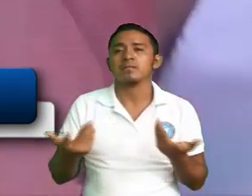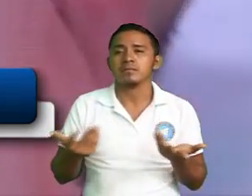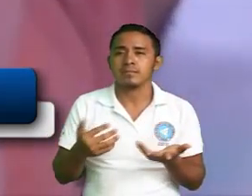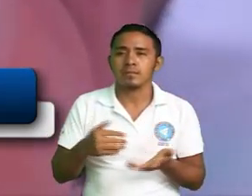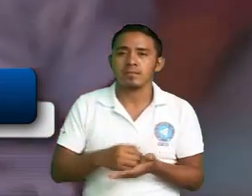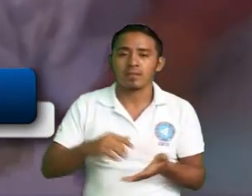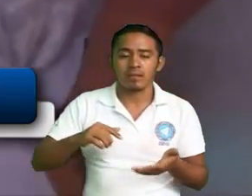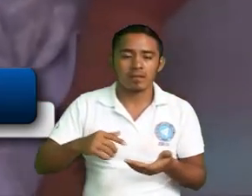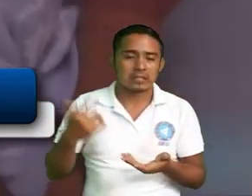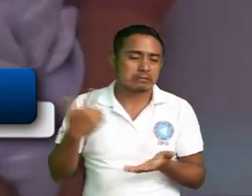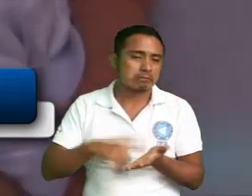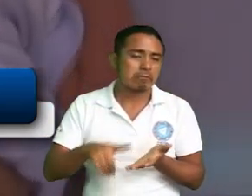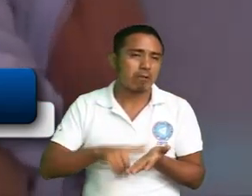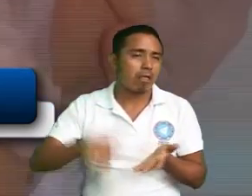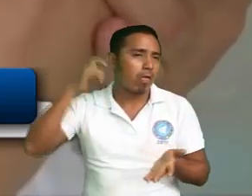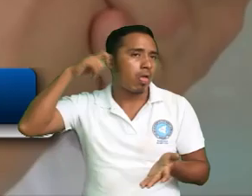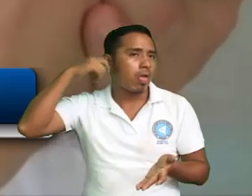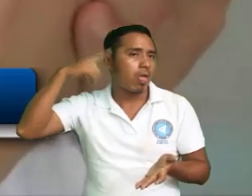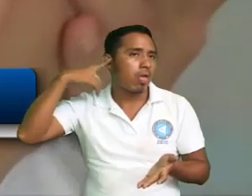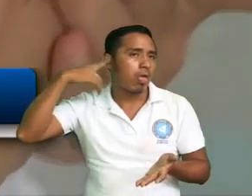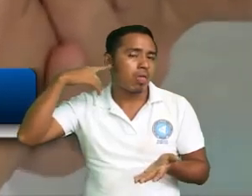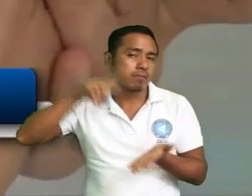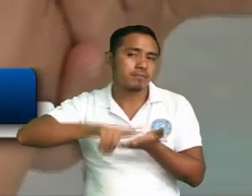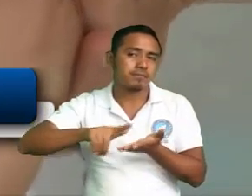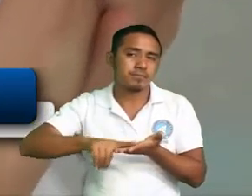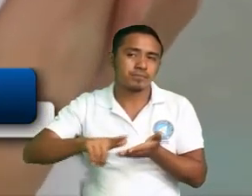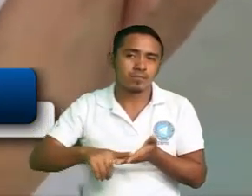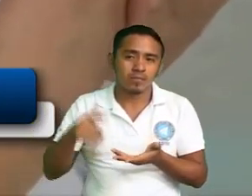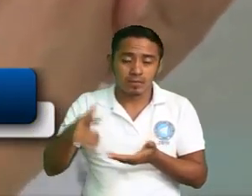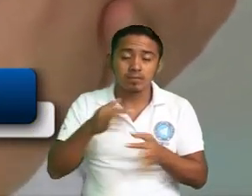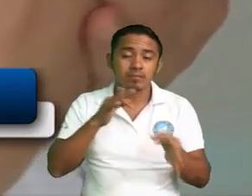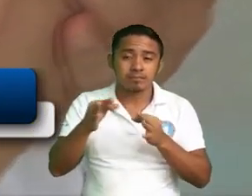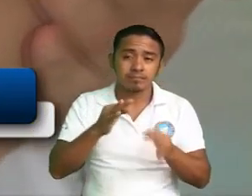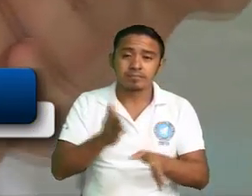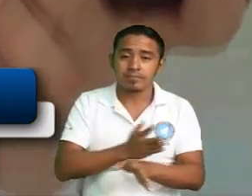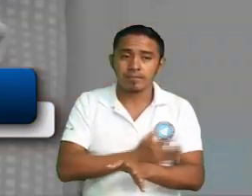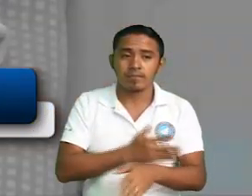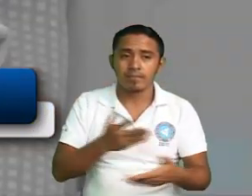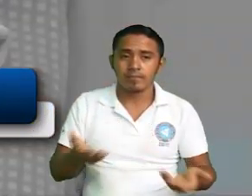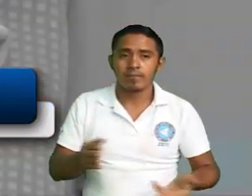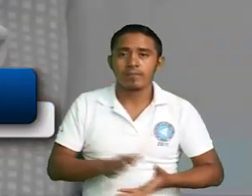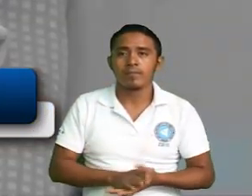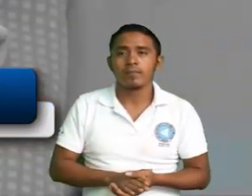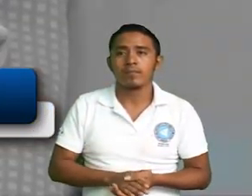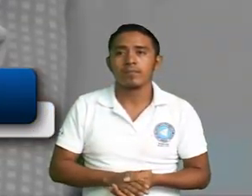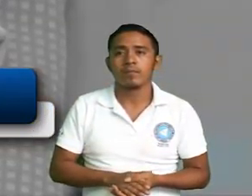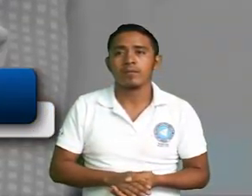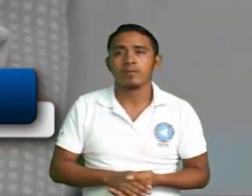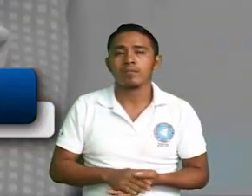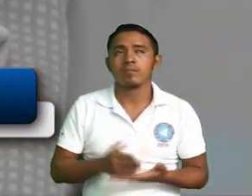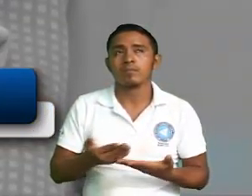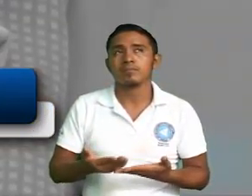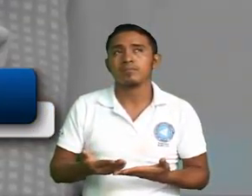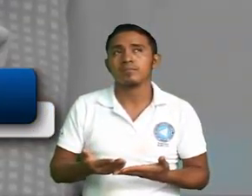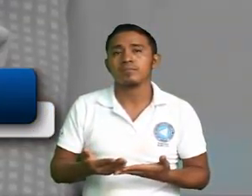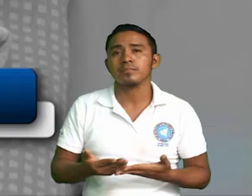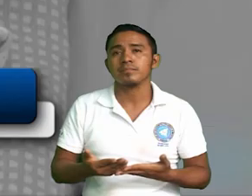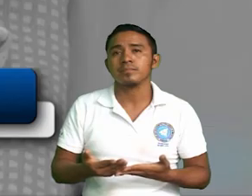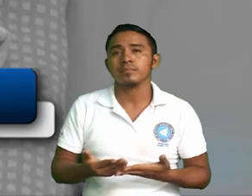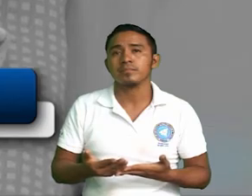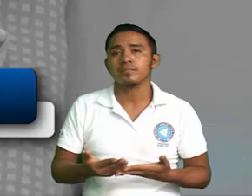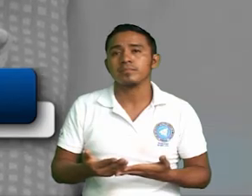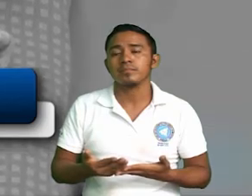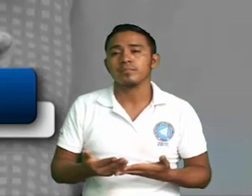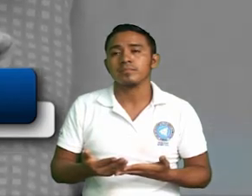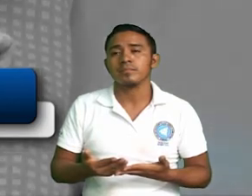se están limpiando el oído y ocurre el fenómeno que te explicaba. Luego